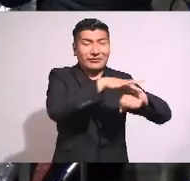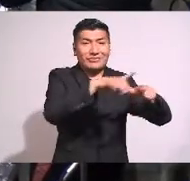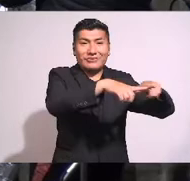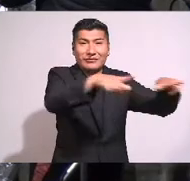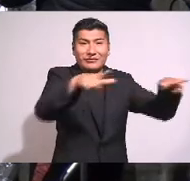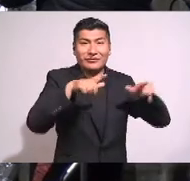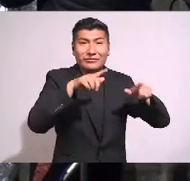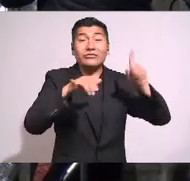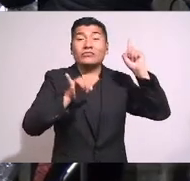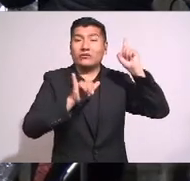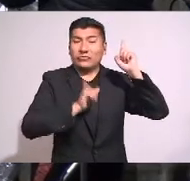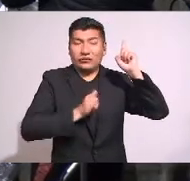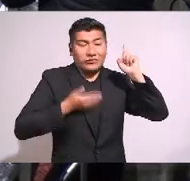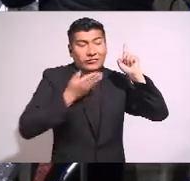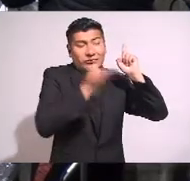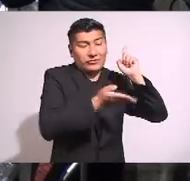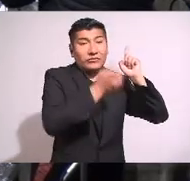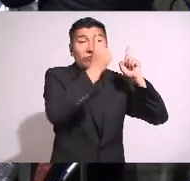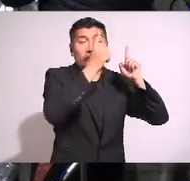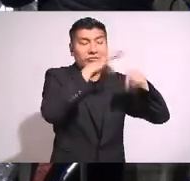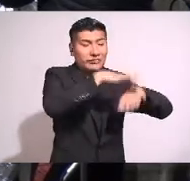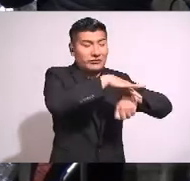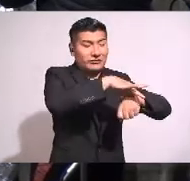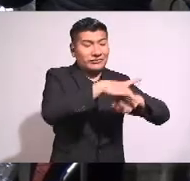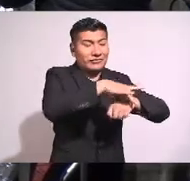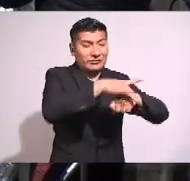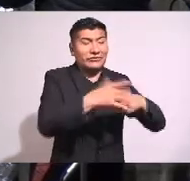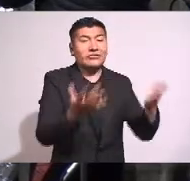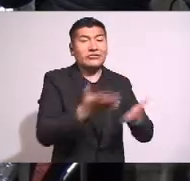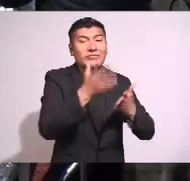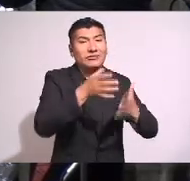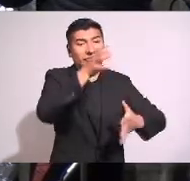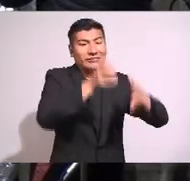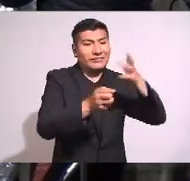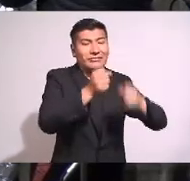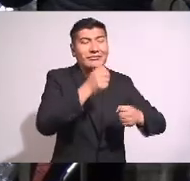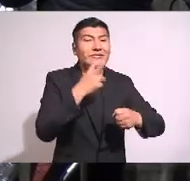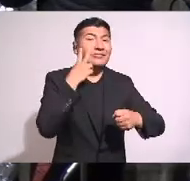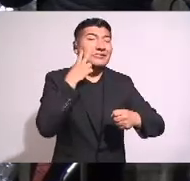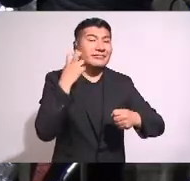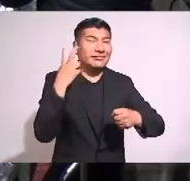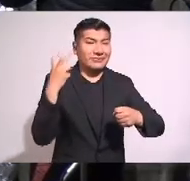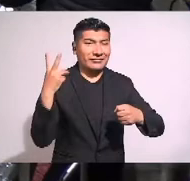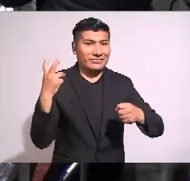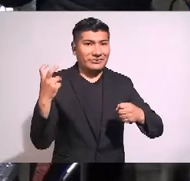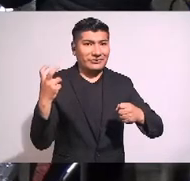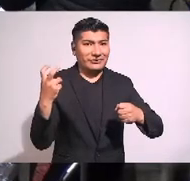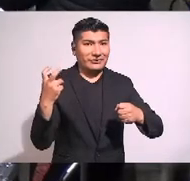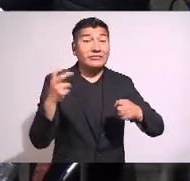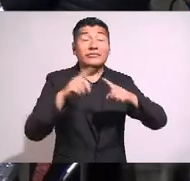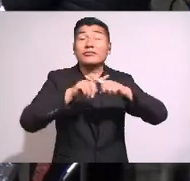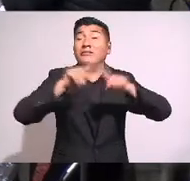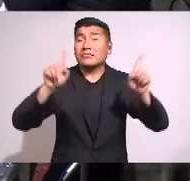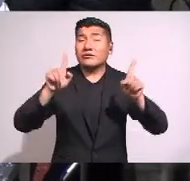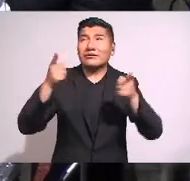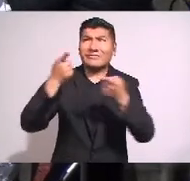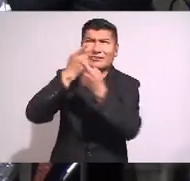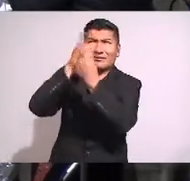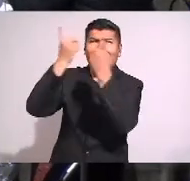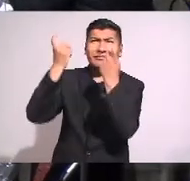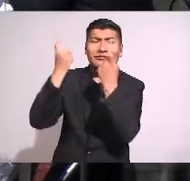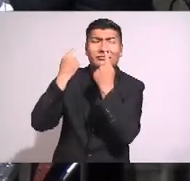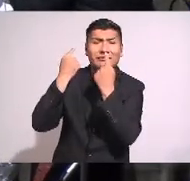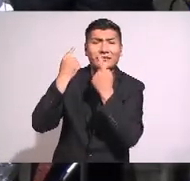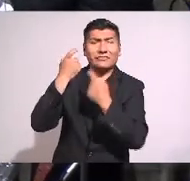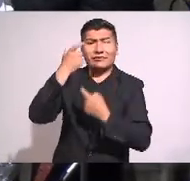Yo te daré una tierra en que mana leche y miel. Pero nos preguntamos,